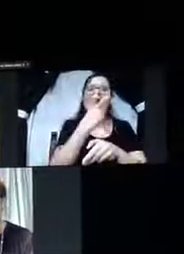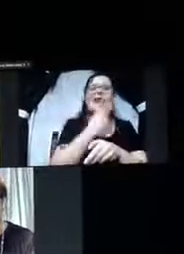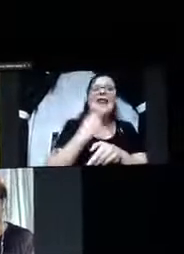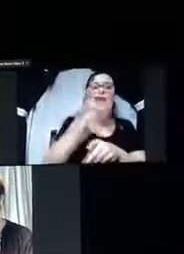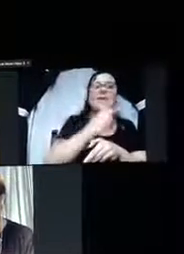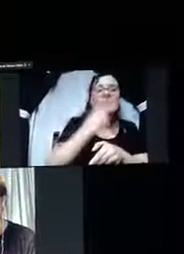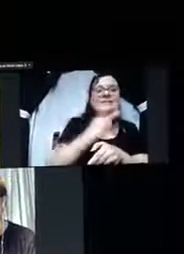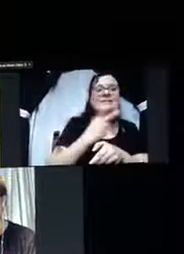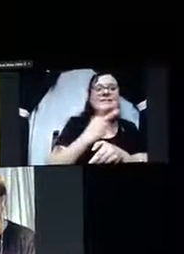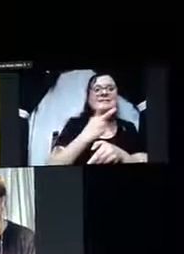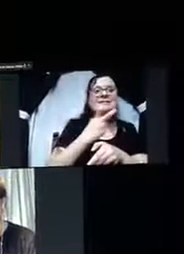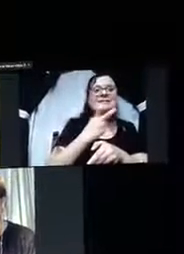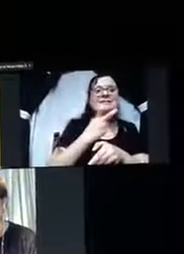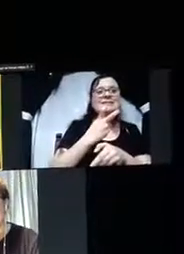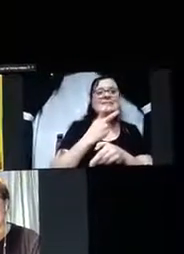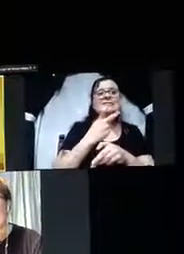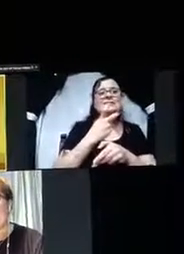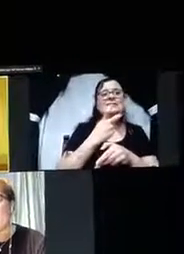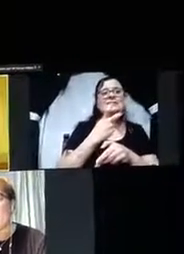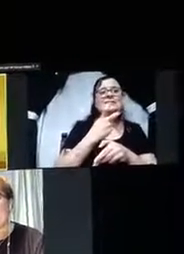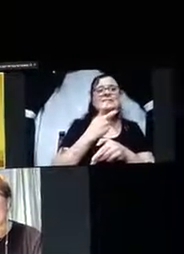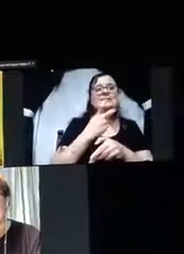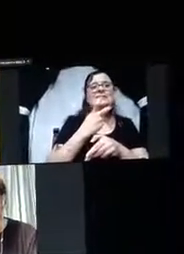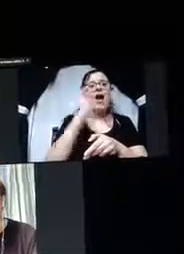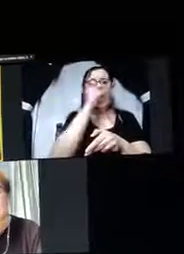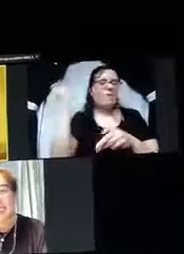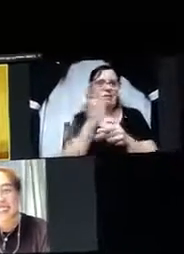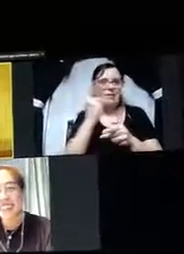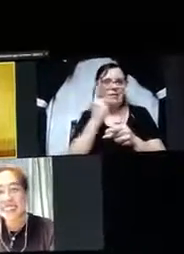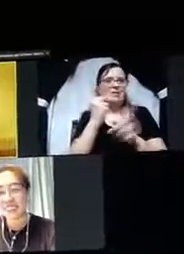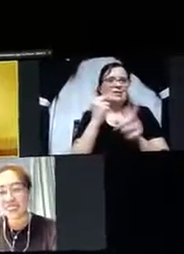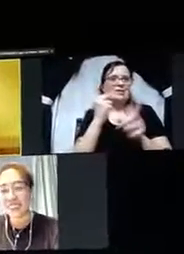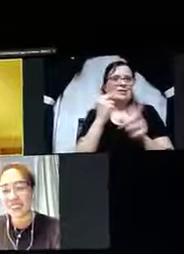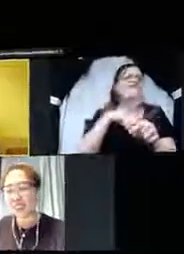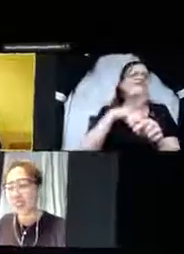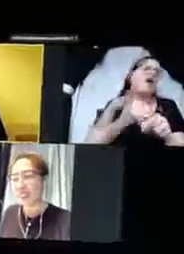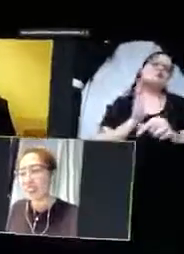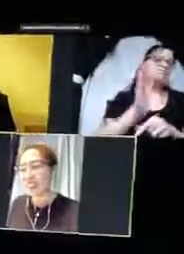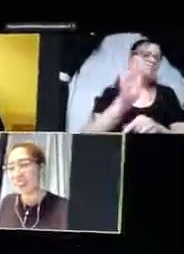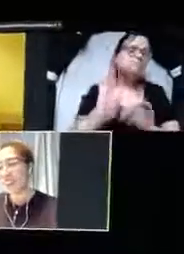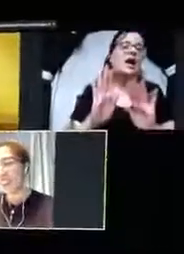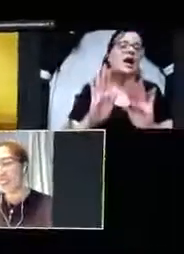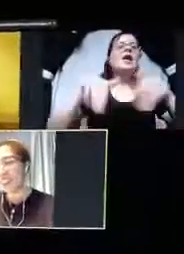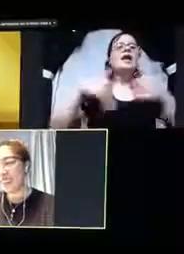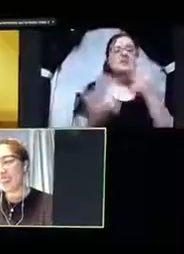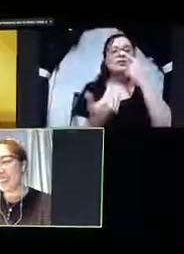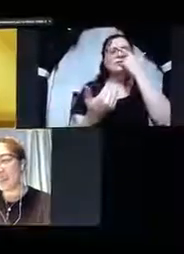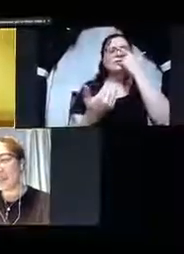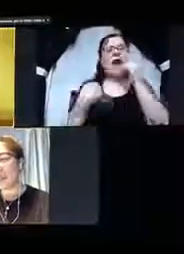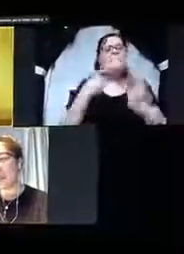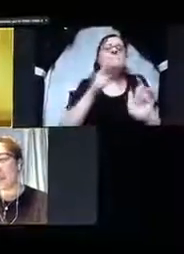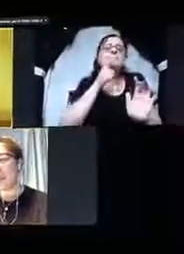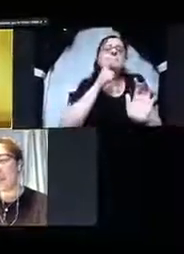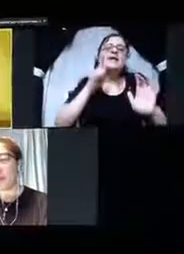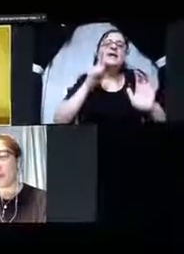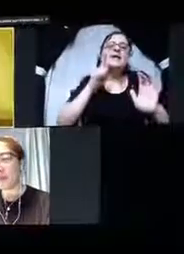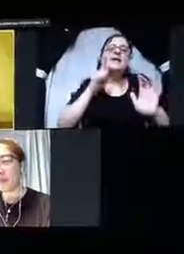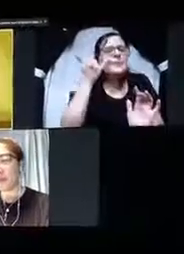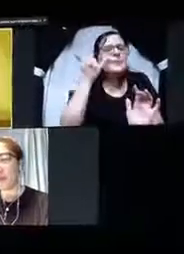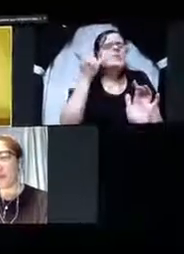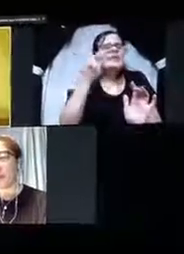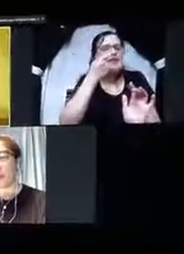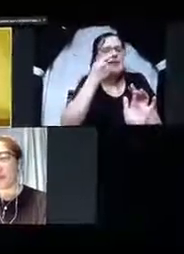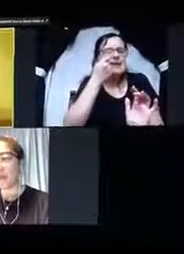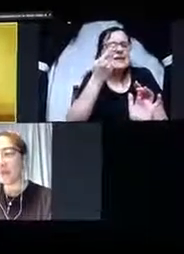son, claro, no son intentos acabados, ¿sí? Totalmente. Entonces, a mí me parece que es